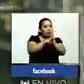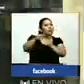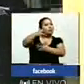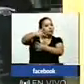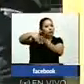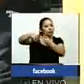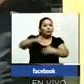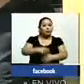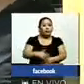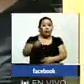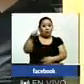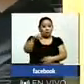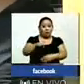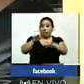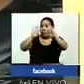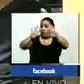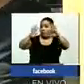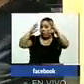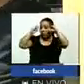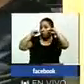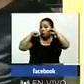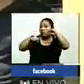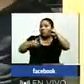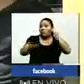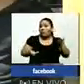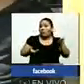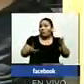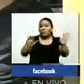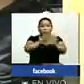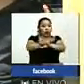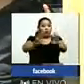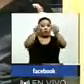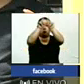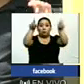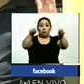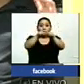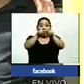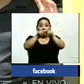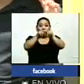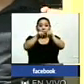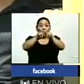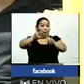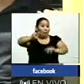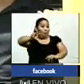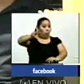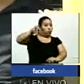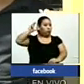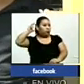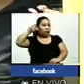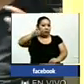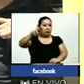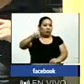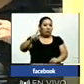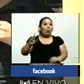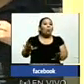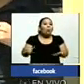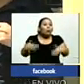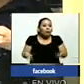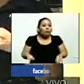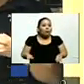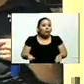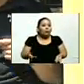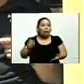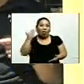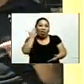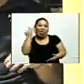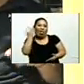convivencia. Aquí a las 9 de la noche, el televisor ya no tiene que estar con volumen fuerte, porque estamos